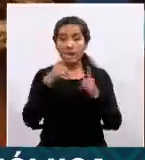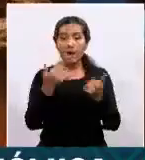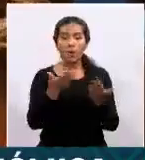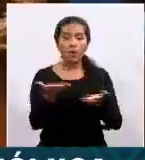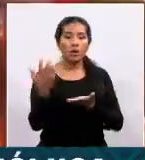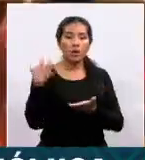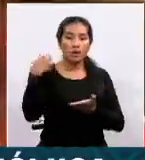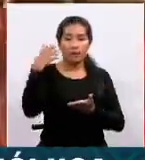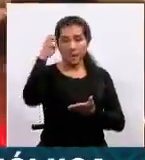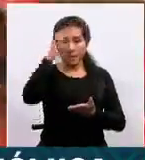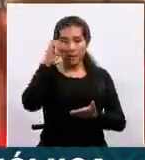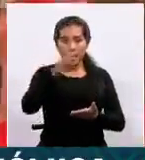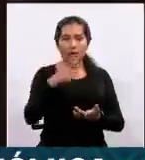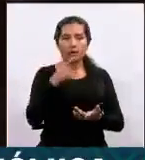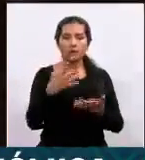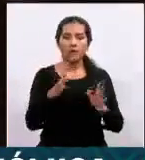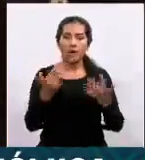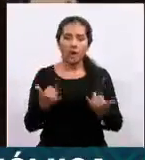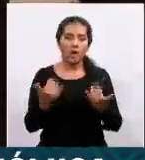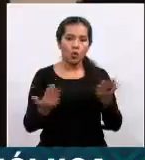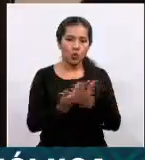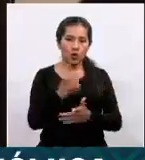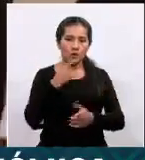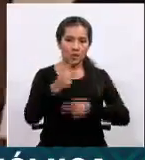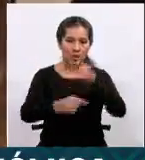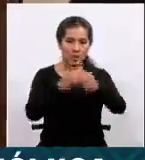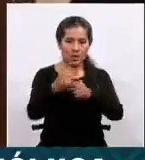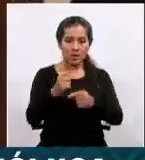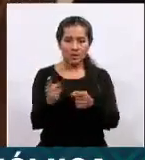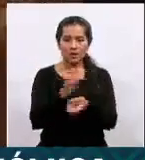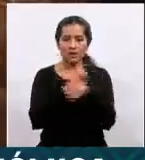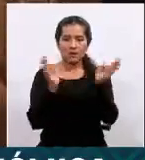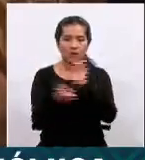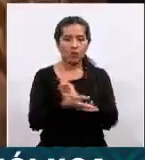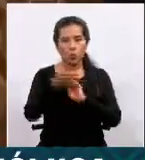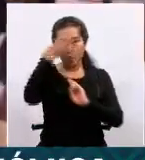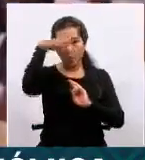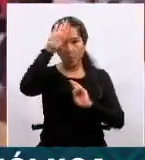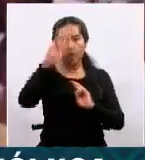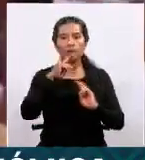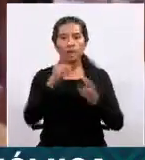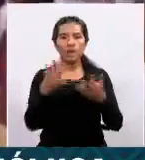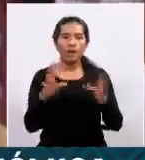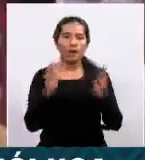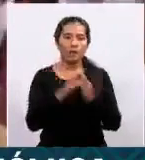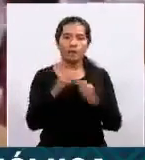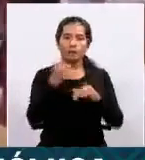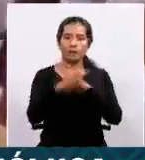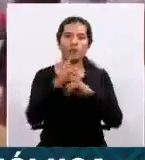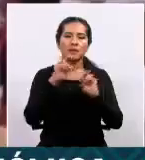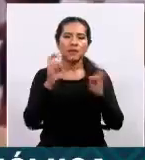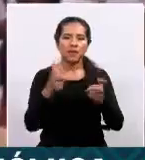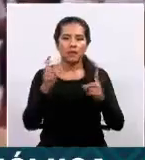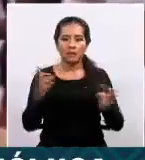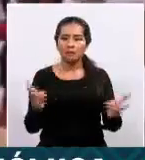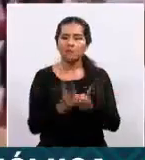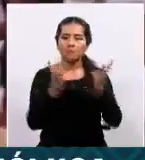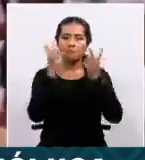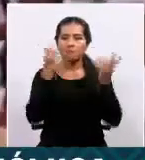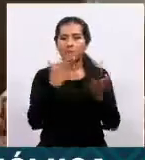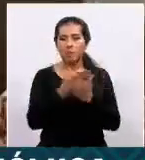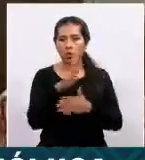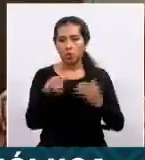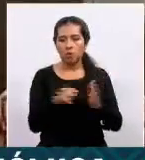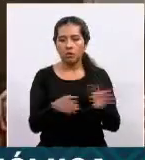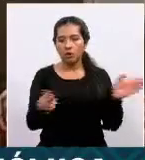Estado ha acentuado que a la actual generación de revolucionarios cubanos le corresponde vencer la batalla económica, la ineficiencia,